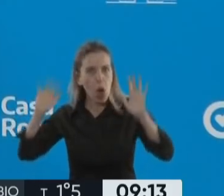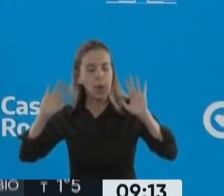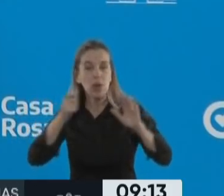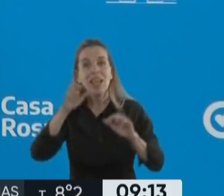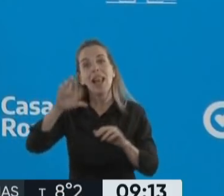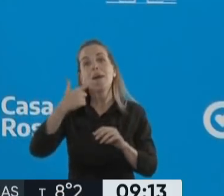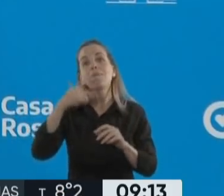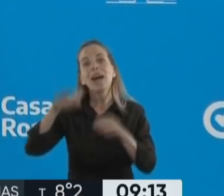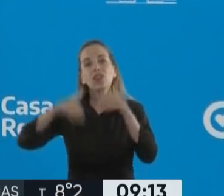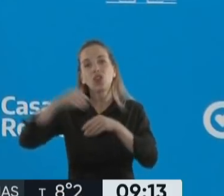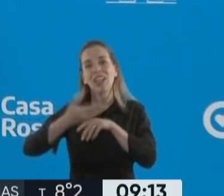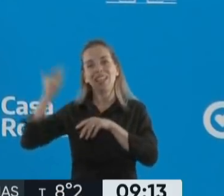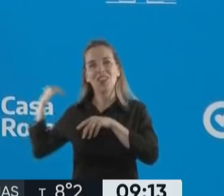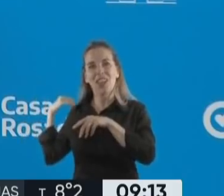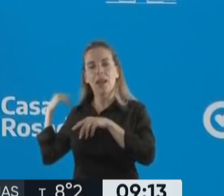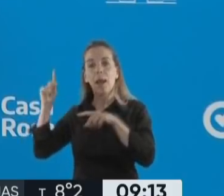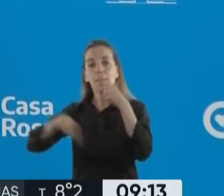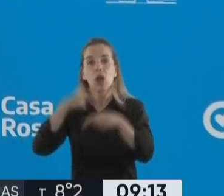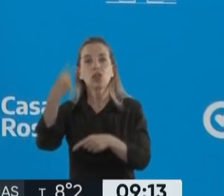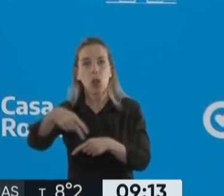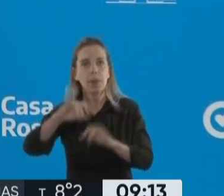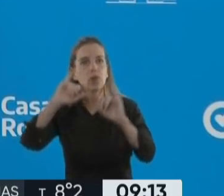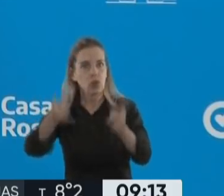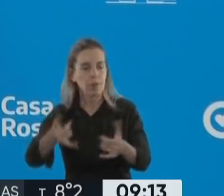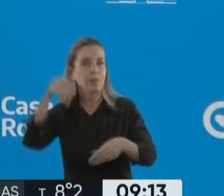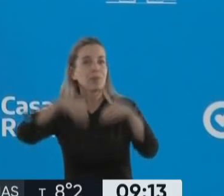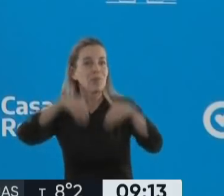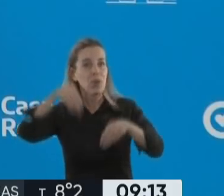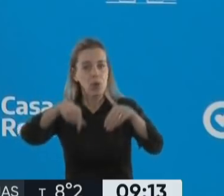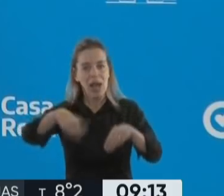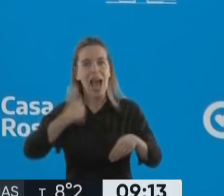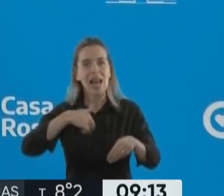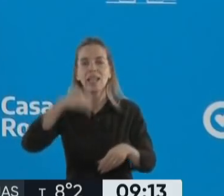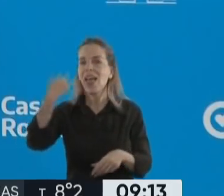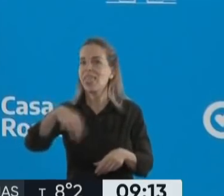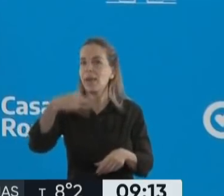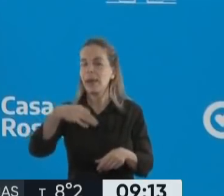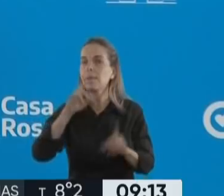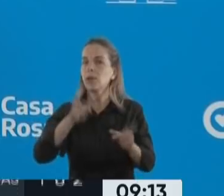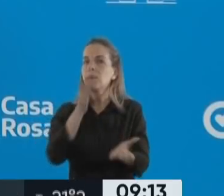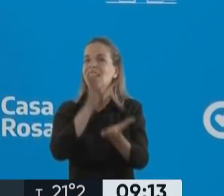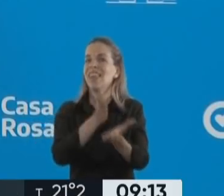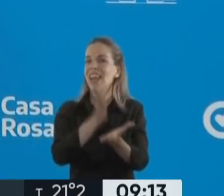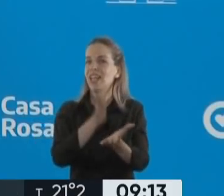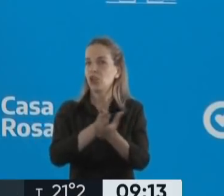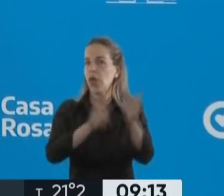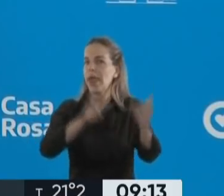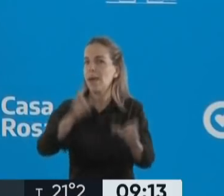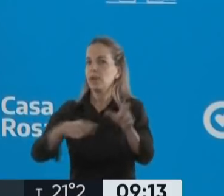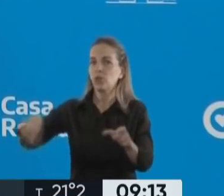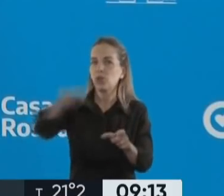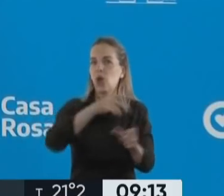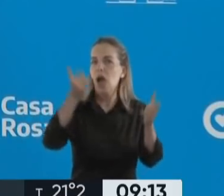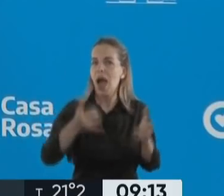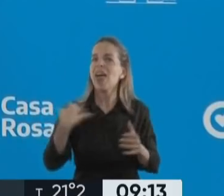pueden participar en estas elecciones. El voto es en la Argentina un deber, pero es sobre todo un derecho y una posibilidad. Tenemos que